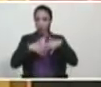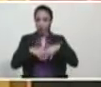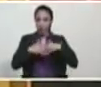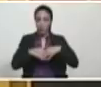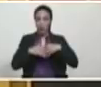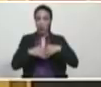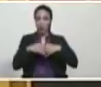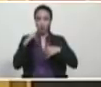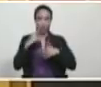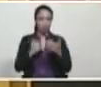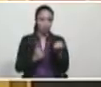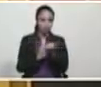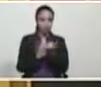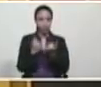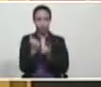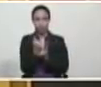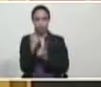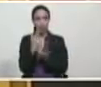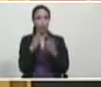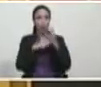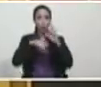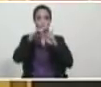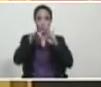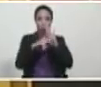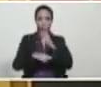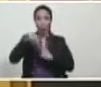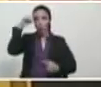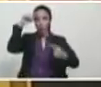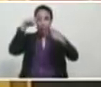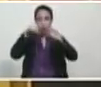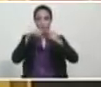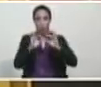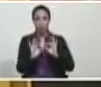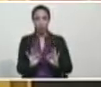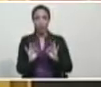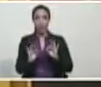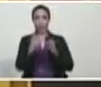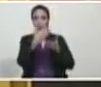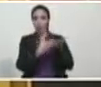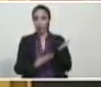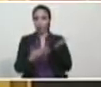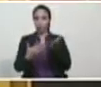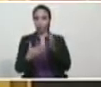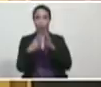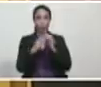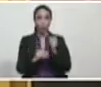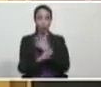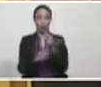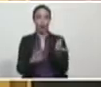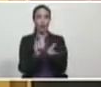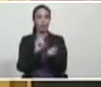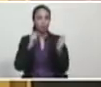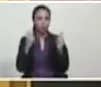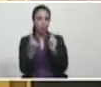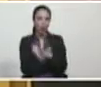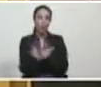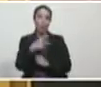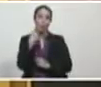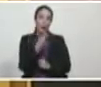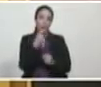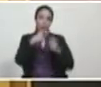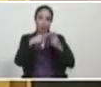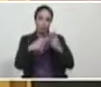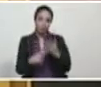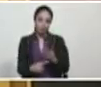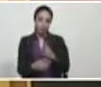contribuir a garantizar el cumplimiento de los objetivos estratégicos y específicos en el marco de políticas transversales para ser